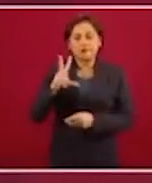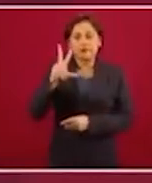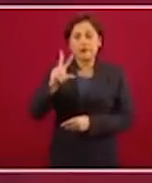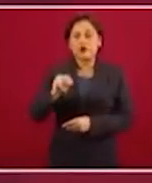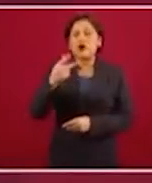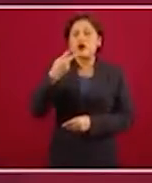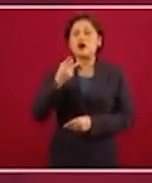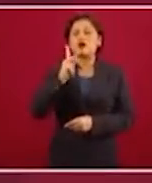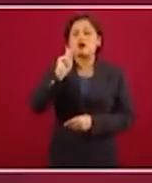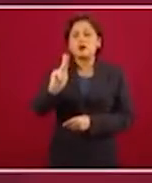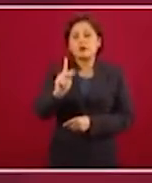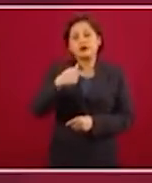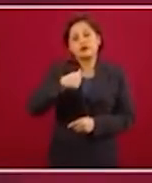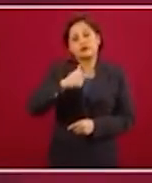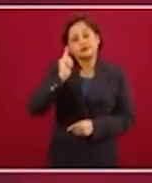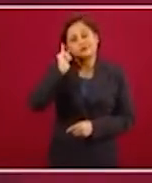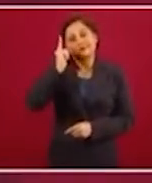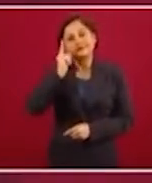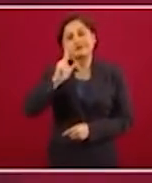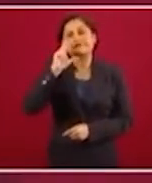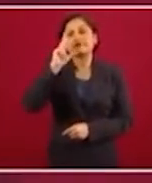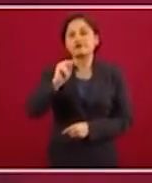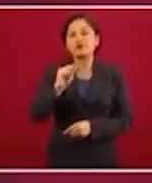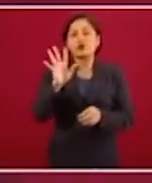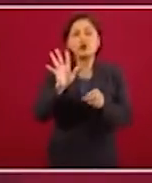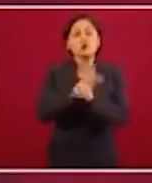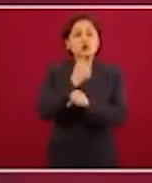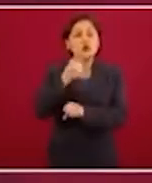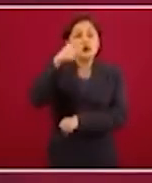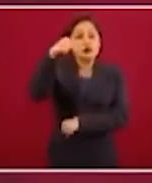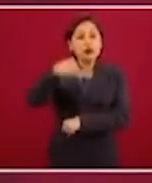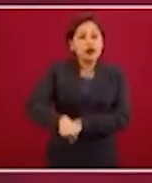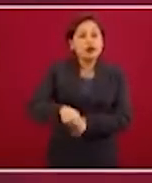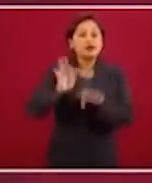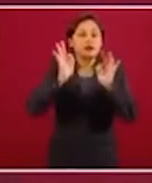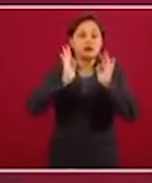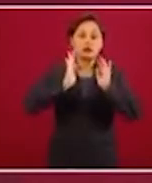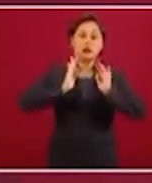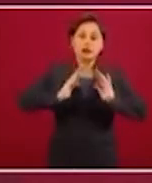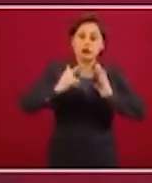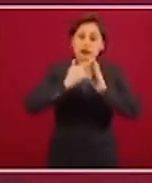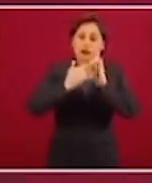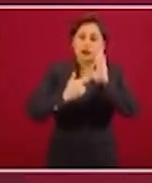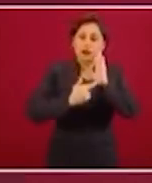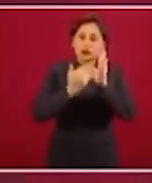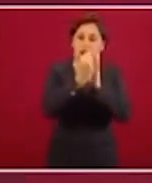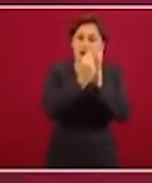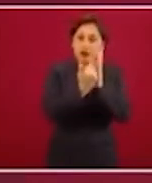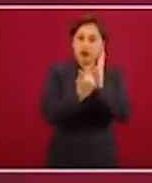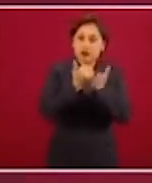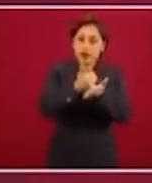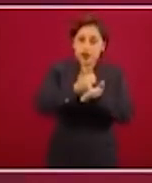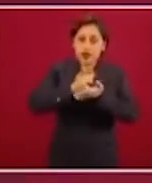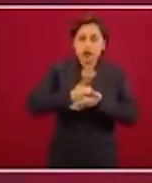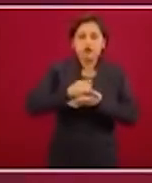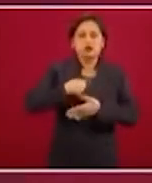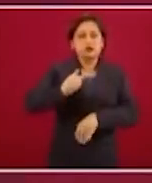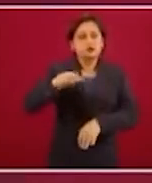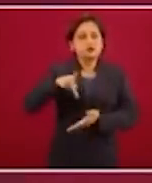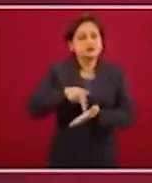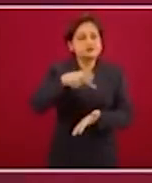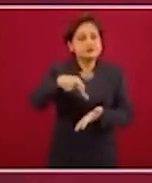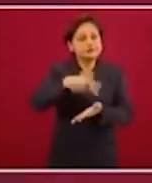en la medida en que se cumplan las medidas de mitigación, y lo diremos todos los días, quédate en casa, quédate en